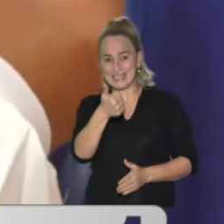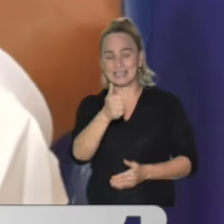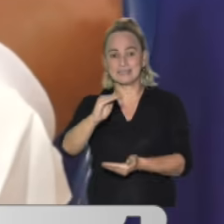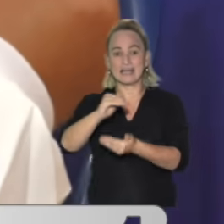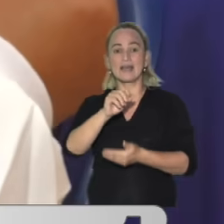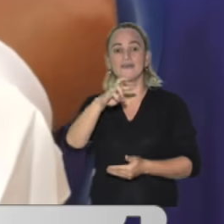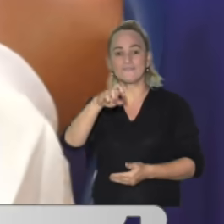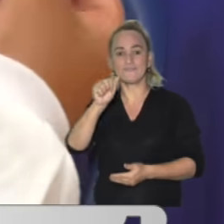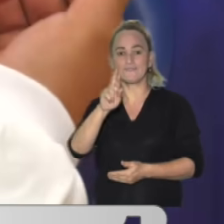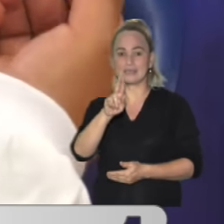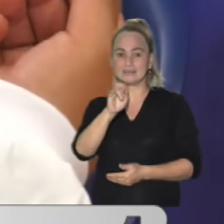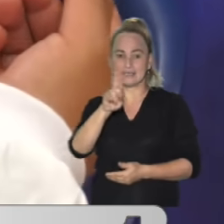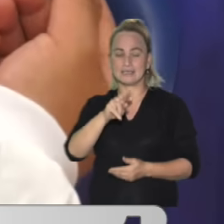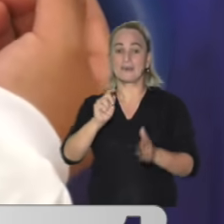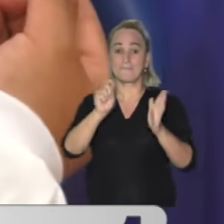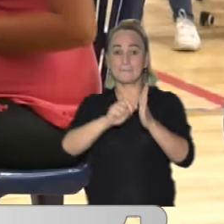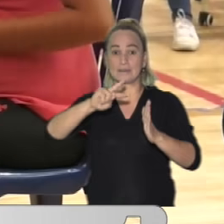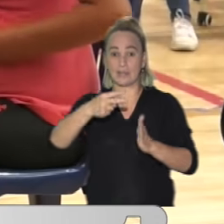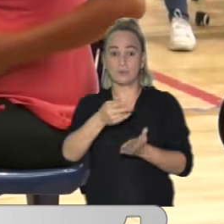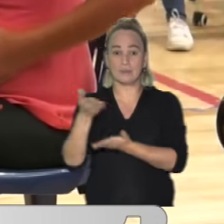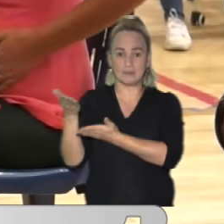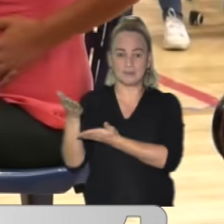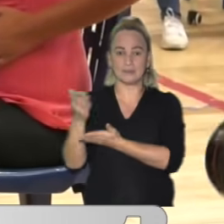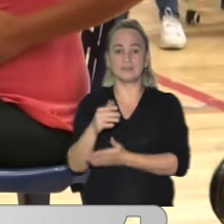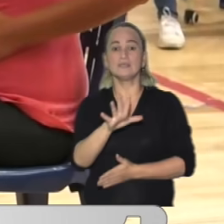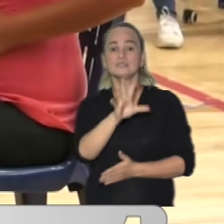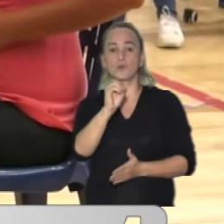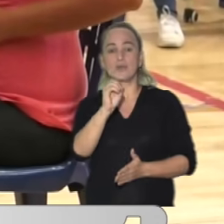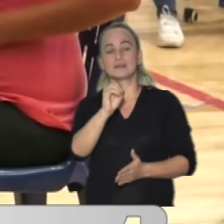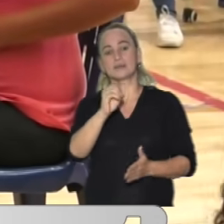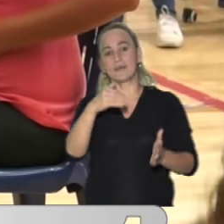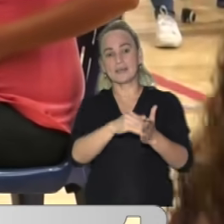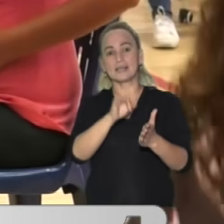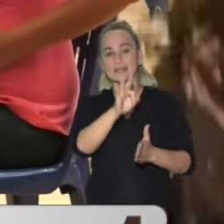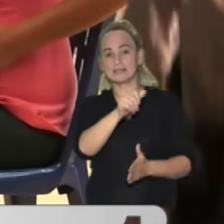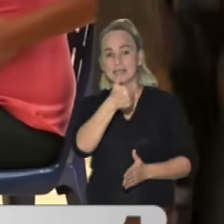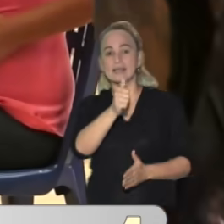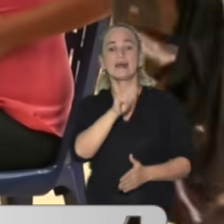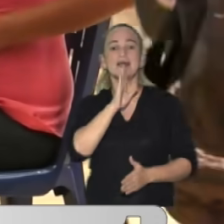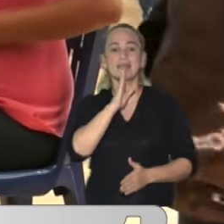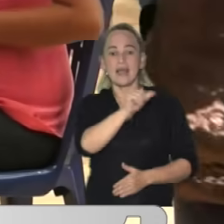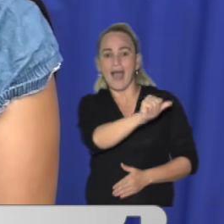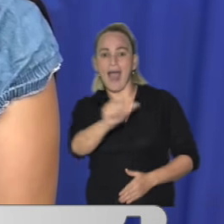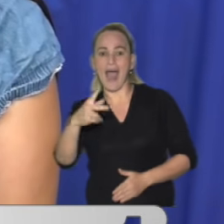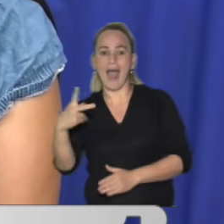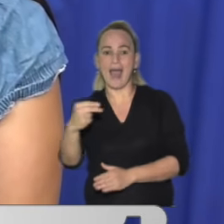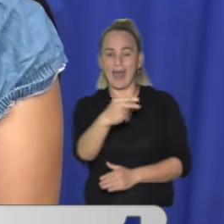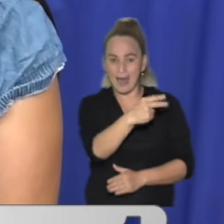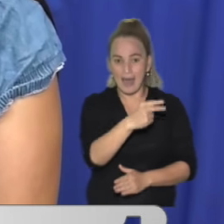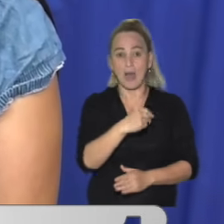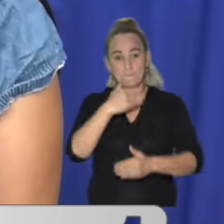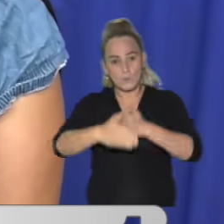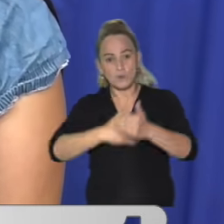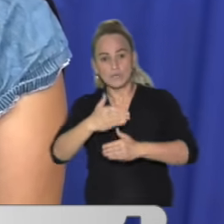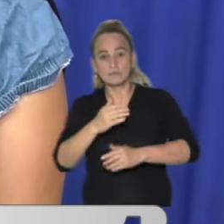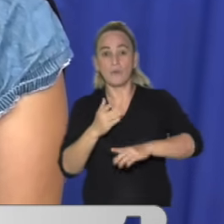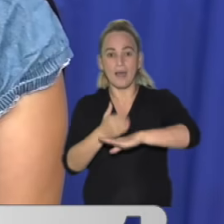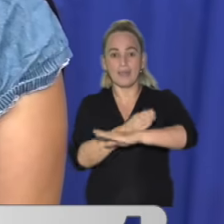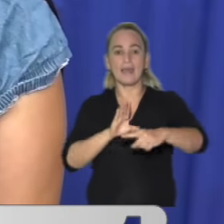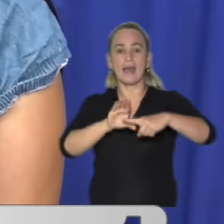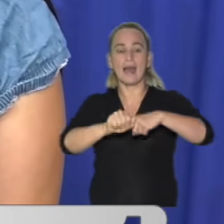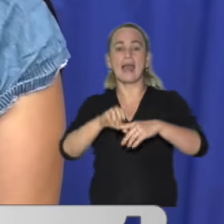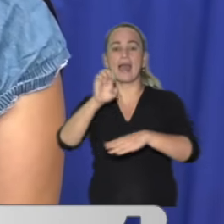Pfizer, 30.100 para segundas dosis y 50.310 están siendo aplicadas a mujeres embarazadas. El proceso avanza bajo agendamiento